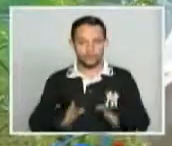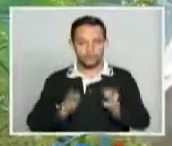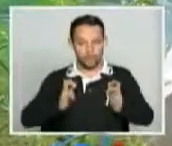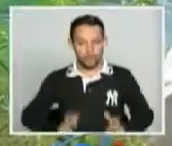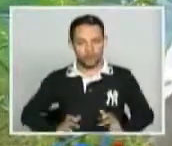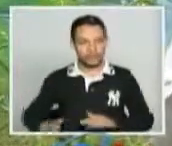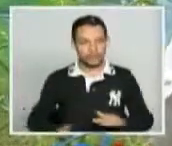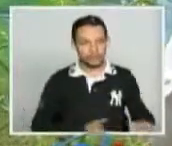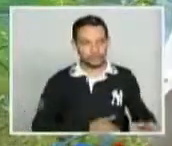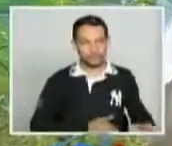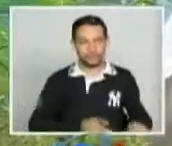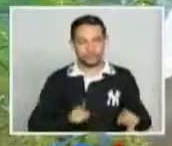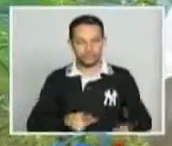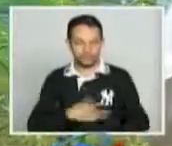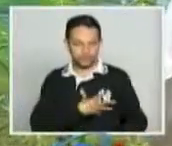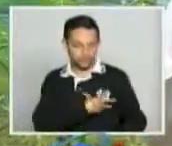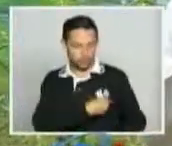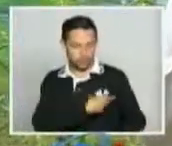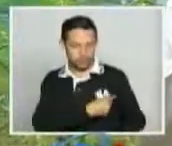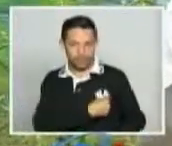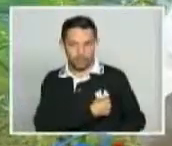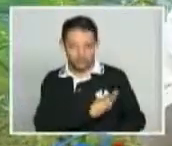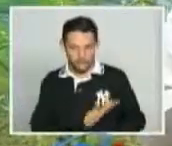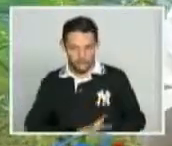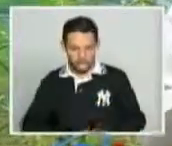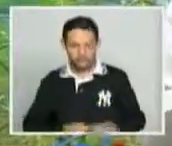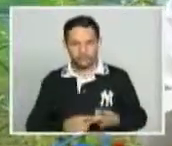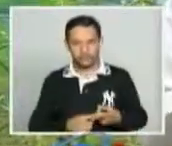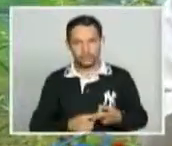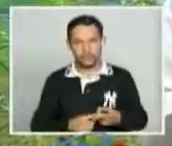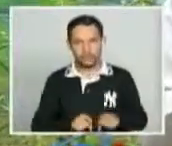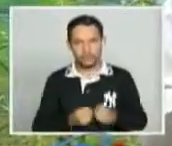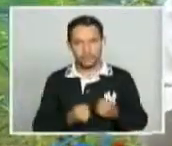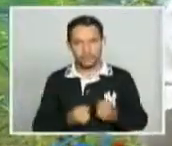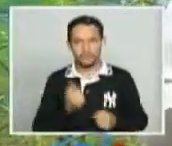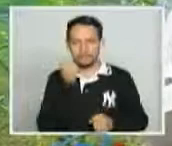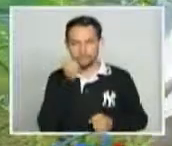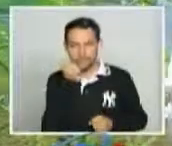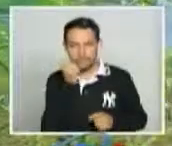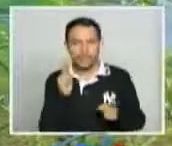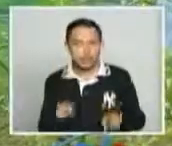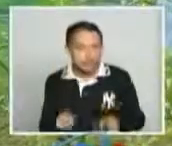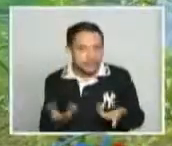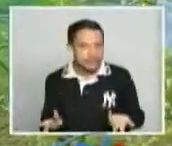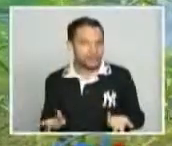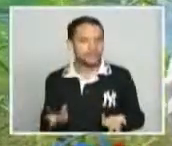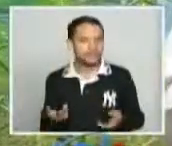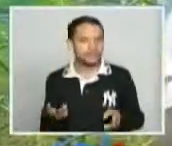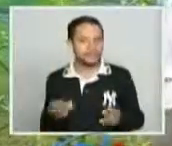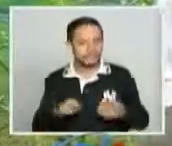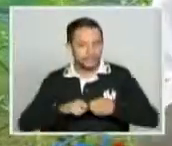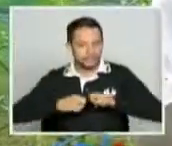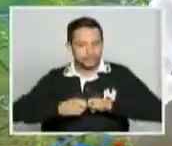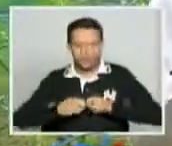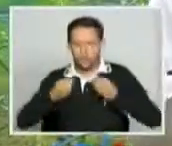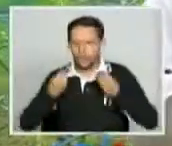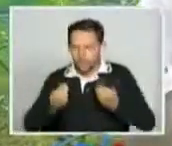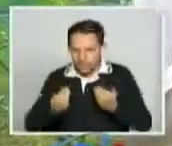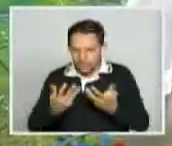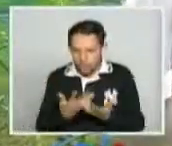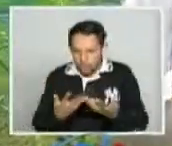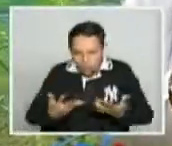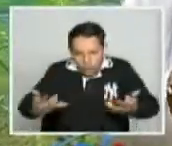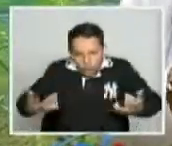acá, le sale leche por los senos. Falló por acá, se le altera la menstruación. Entonces mire todos los síntomas que puede tener la